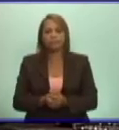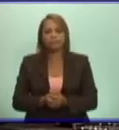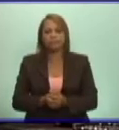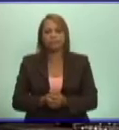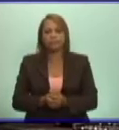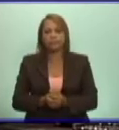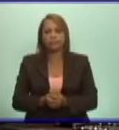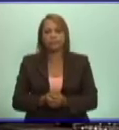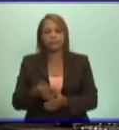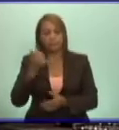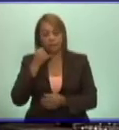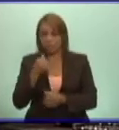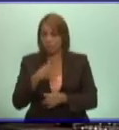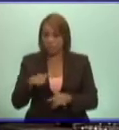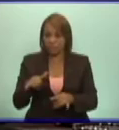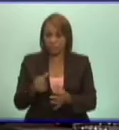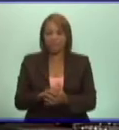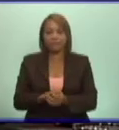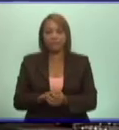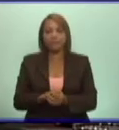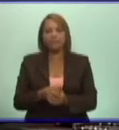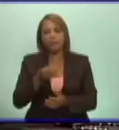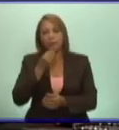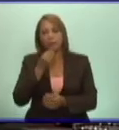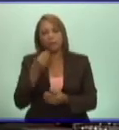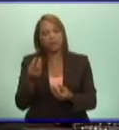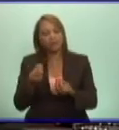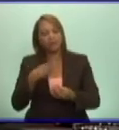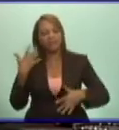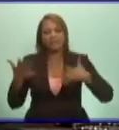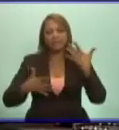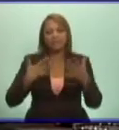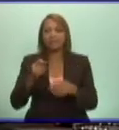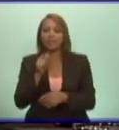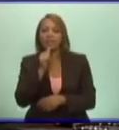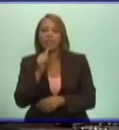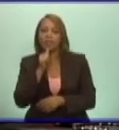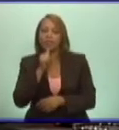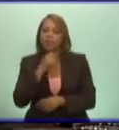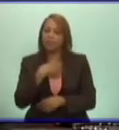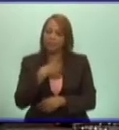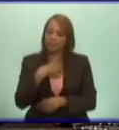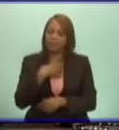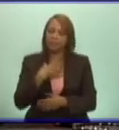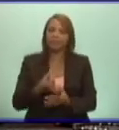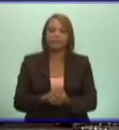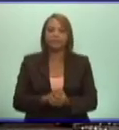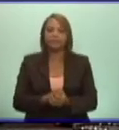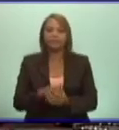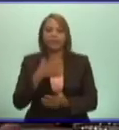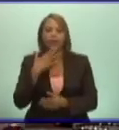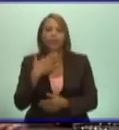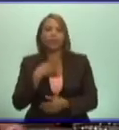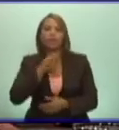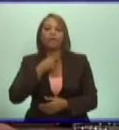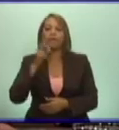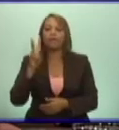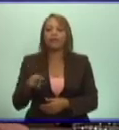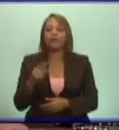7831-4809, llámenos ya para que usted pueda satisfacer todas esas inquietudes en torno a cómo se va a evaluar el curso